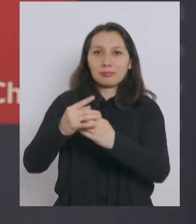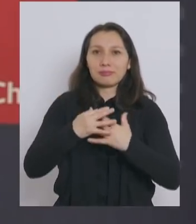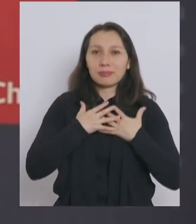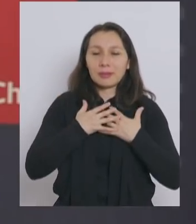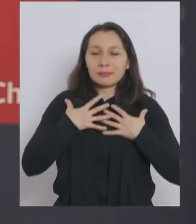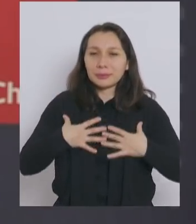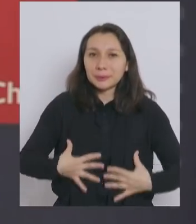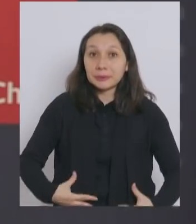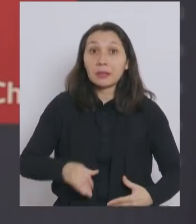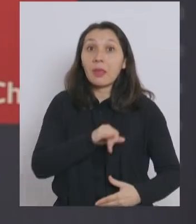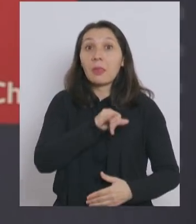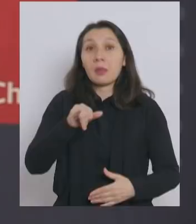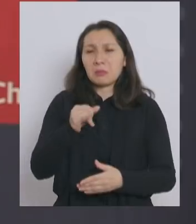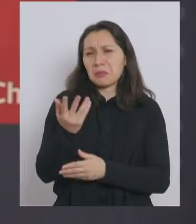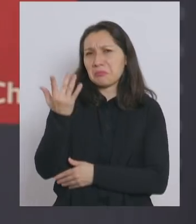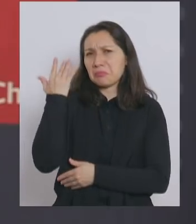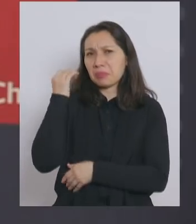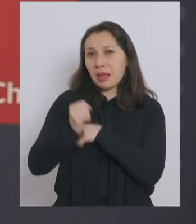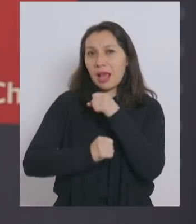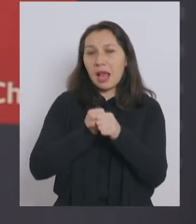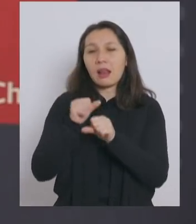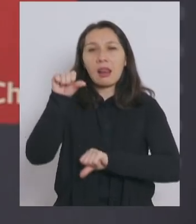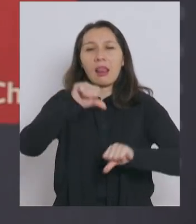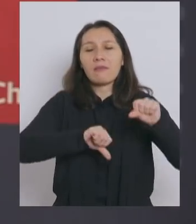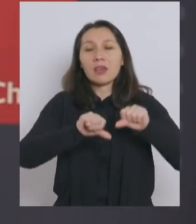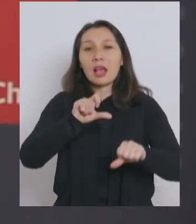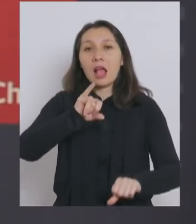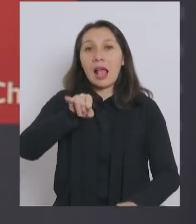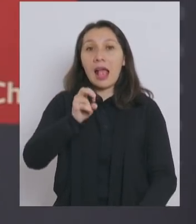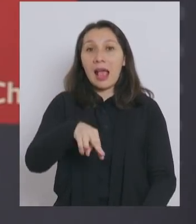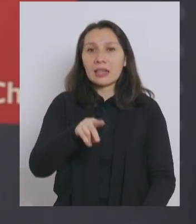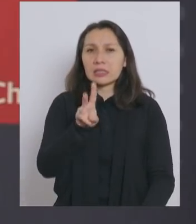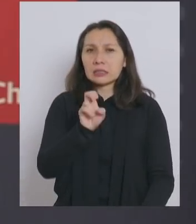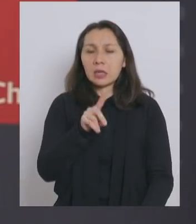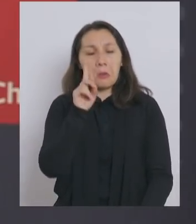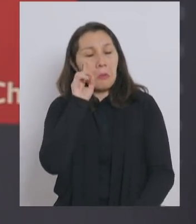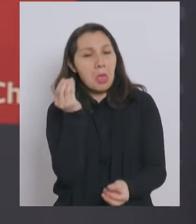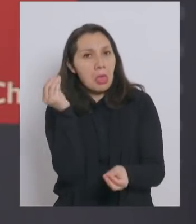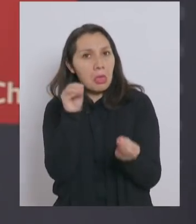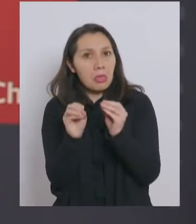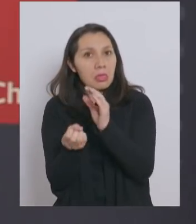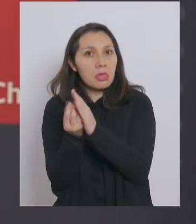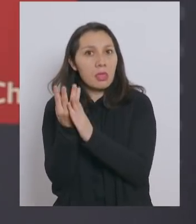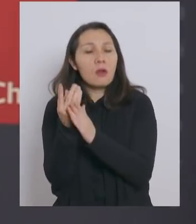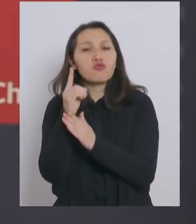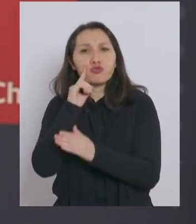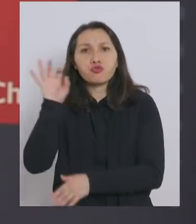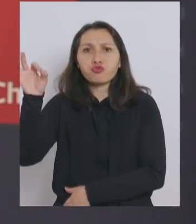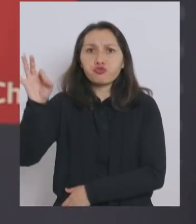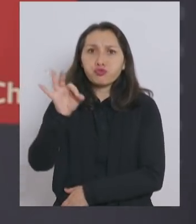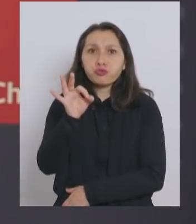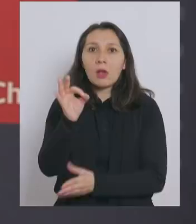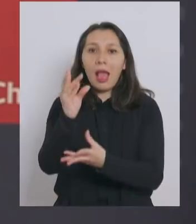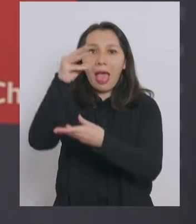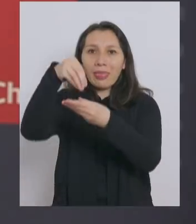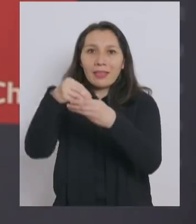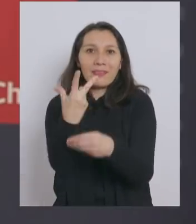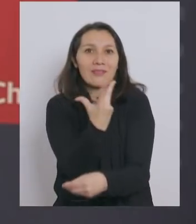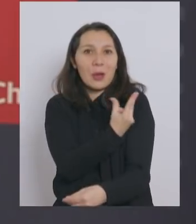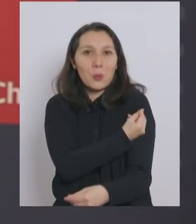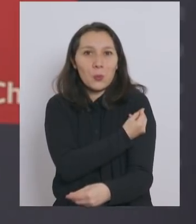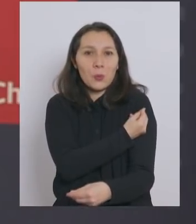génica. Luego, hace algunos años, laboratorios como Janssen y otros empezaron a innovar utilizando adenovirus en vacunas,